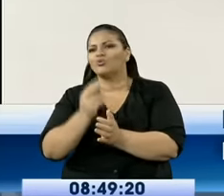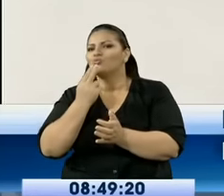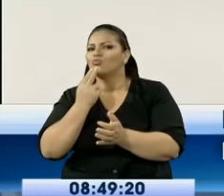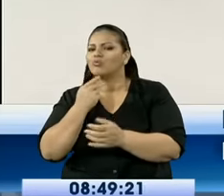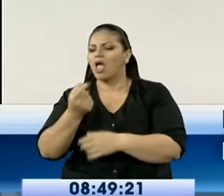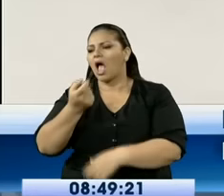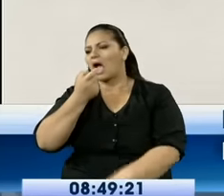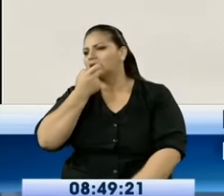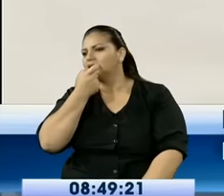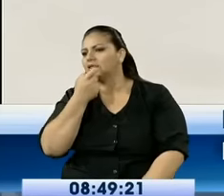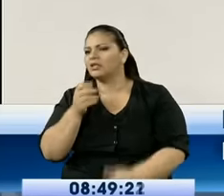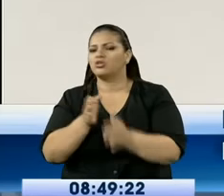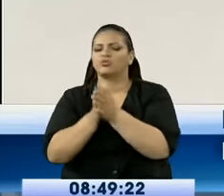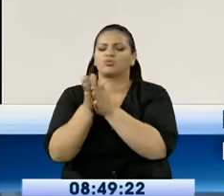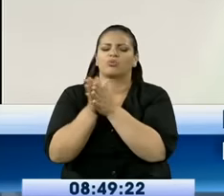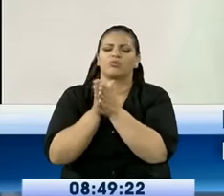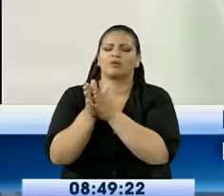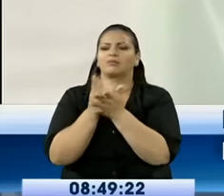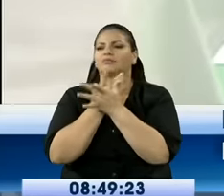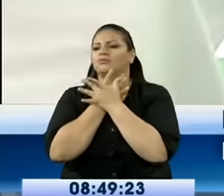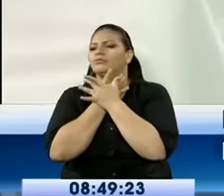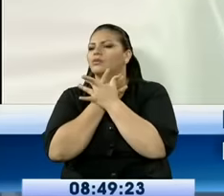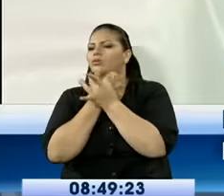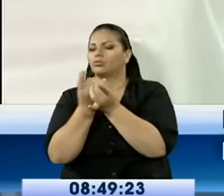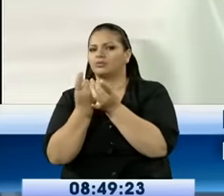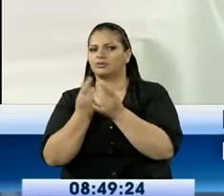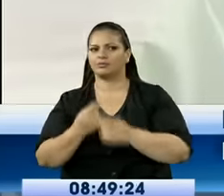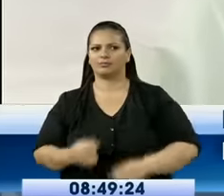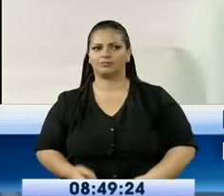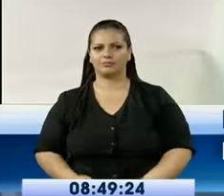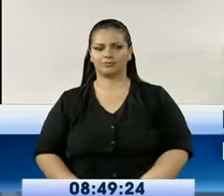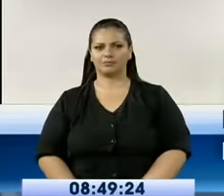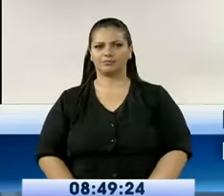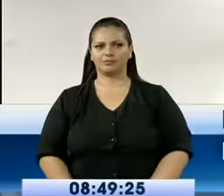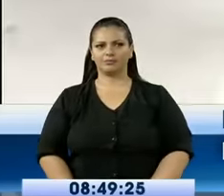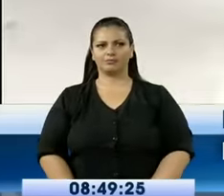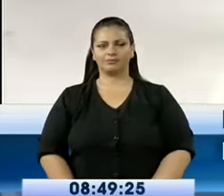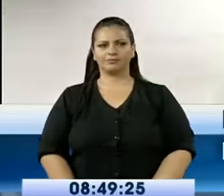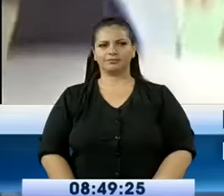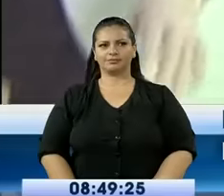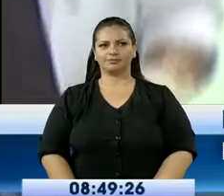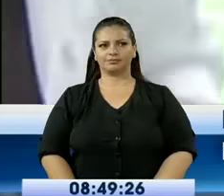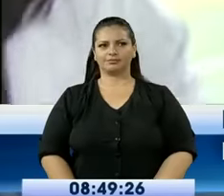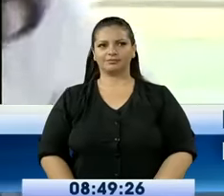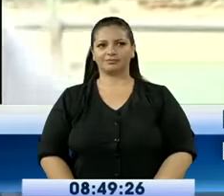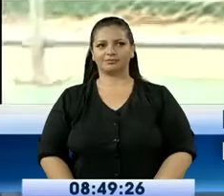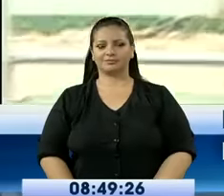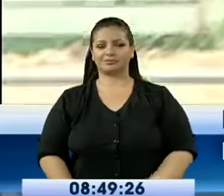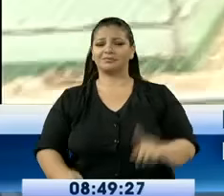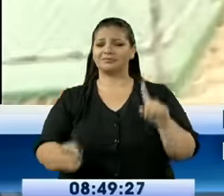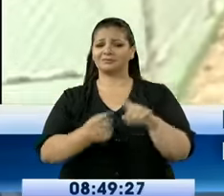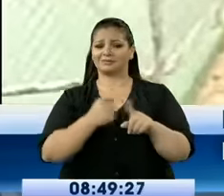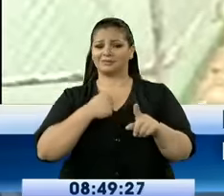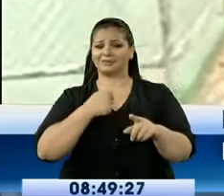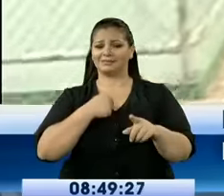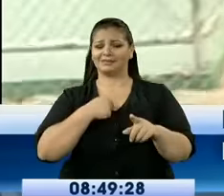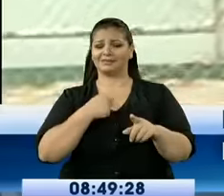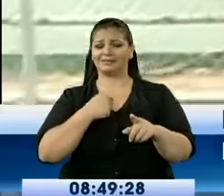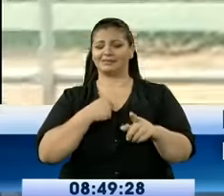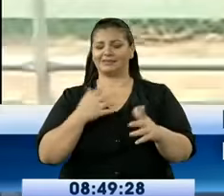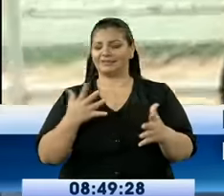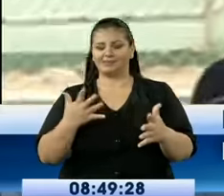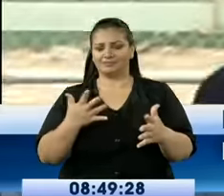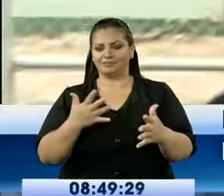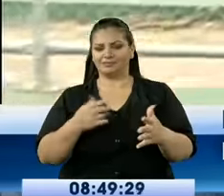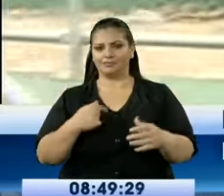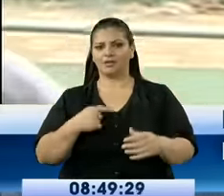Tengo que pesarlo, medirlo. A ver, primero hágame la prueba. Antes de pesar mi peso no lo